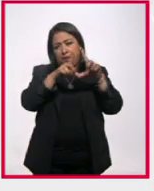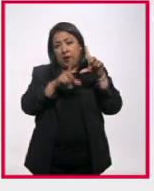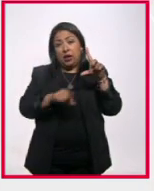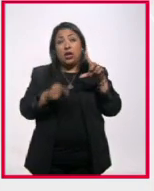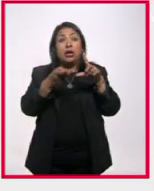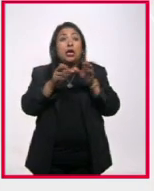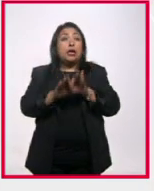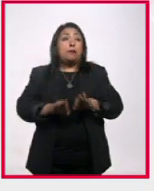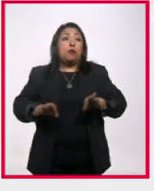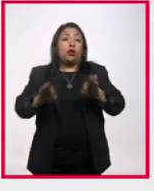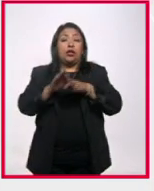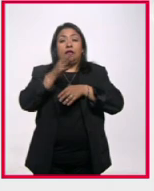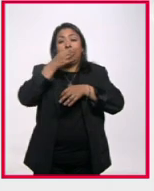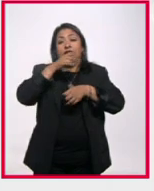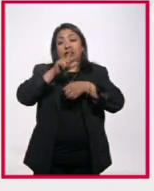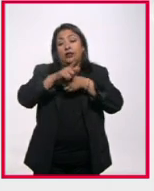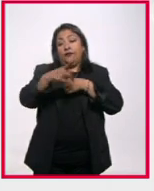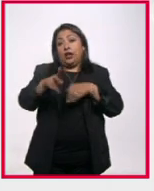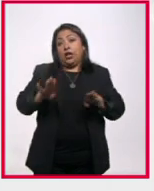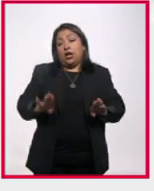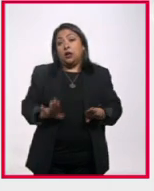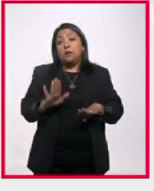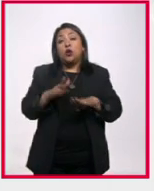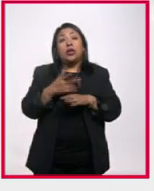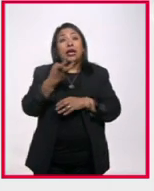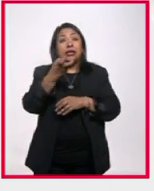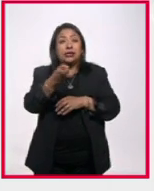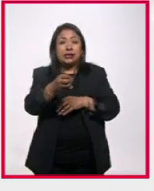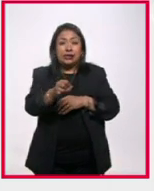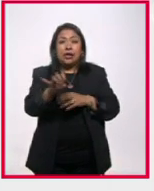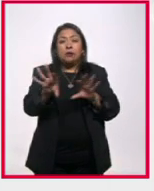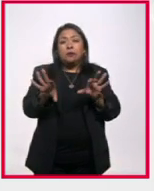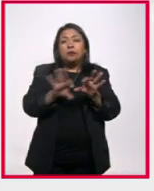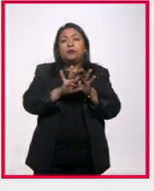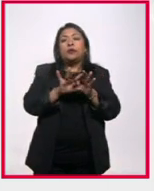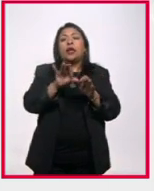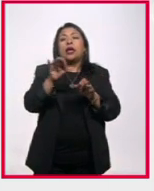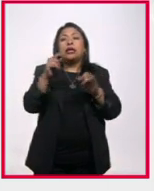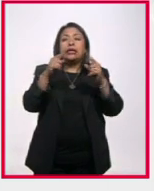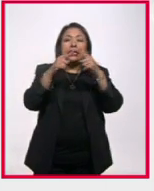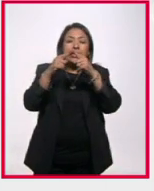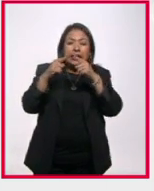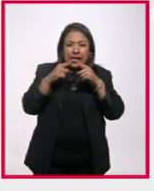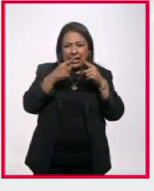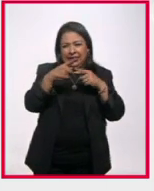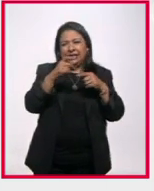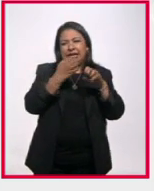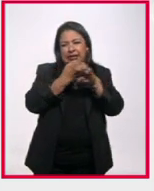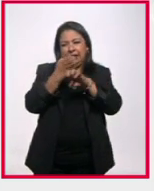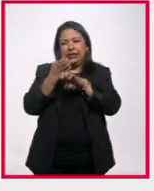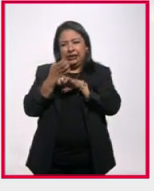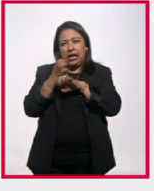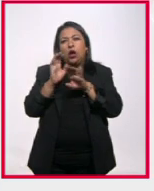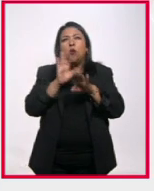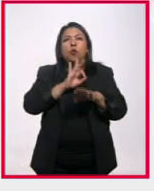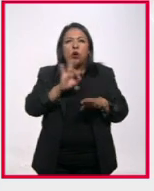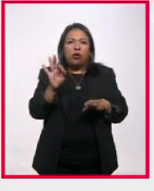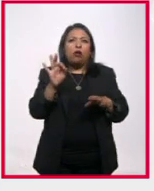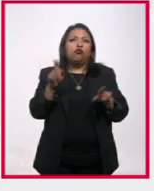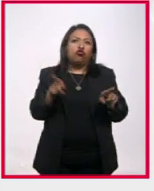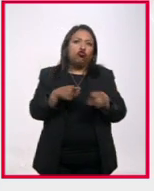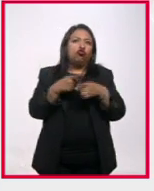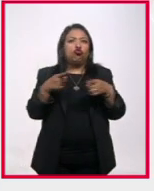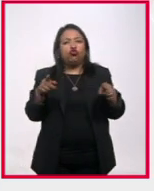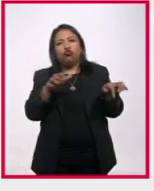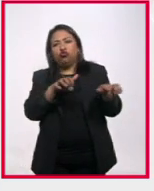un festival de estas características porque es la única forma en la que partituras que se alojan en las iglesias de estos estados donde pueden ser interpretadas,